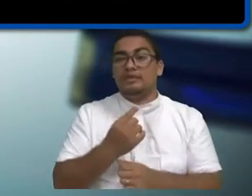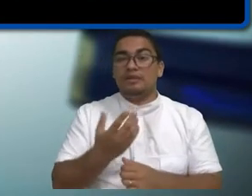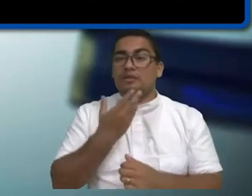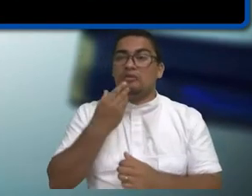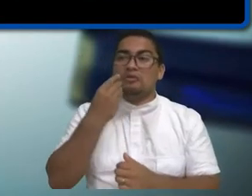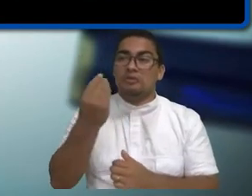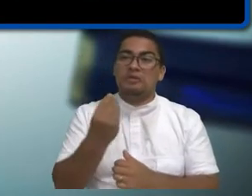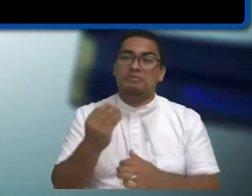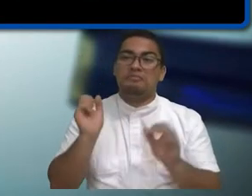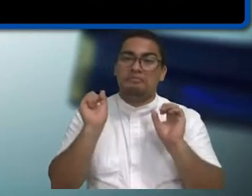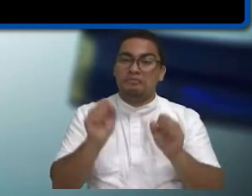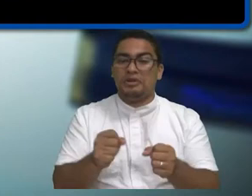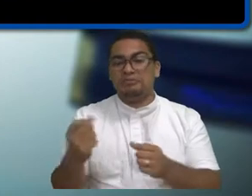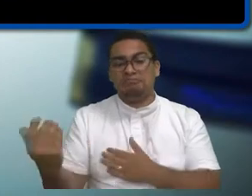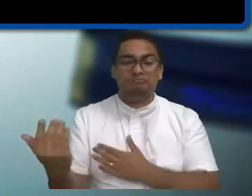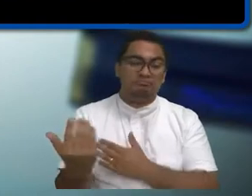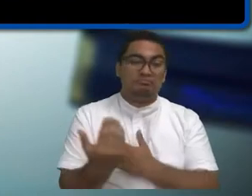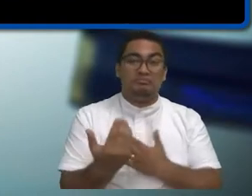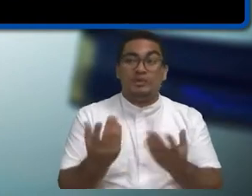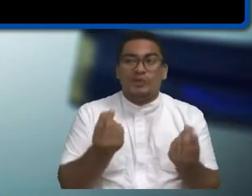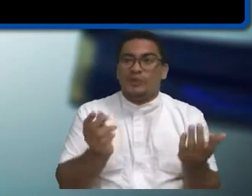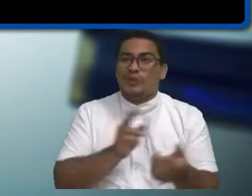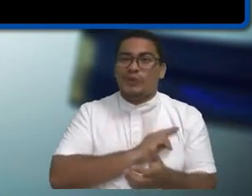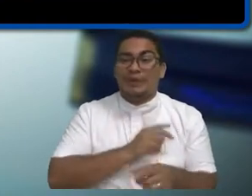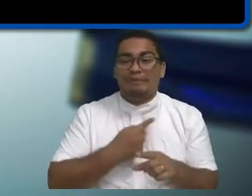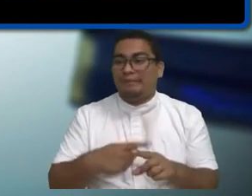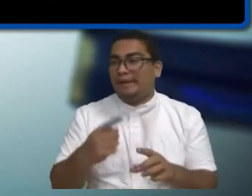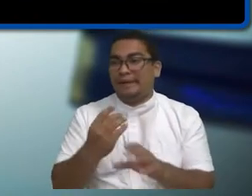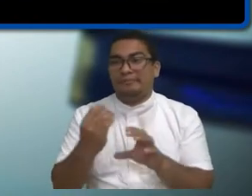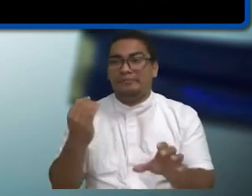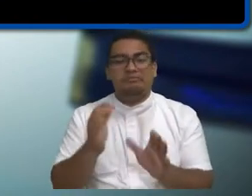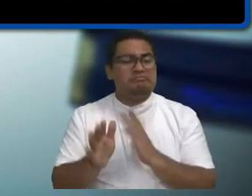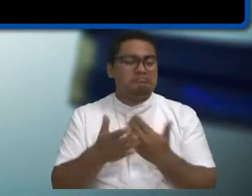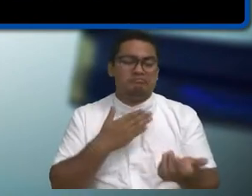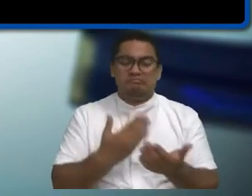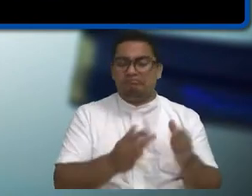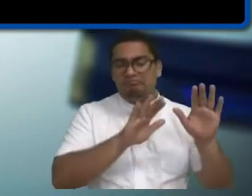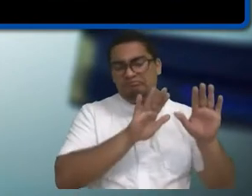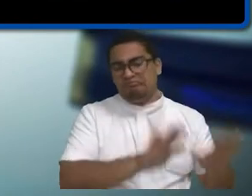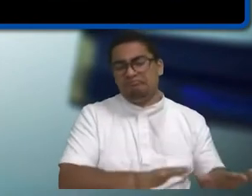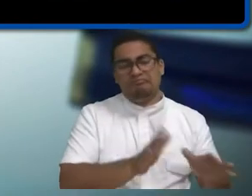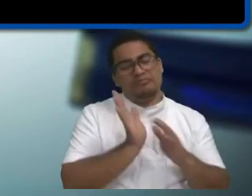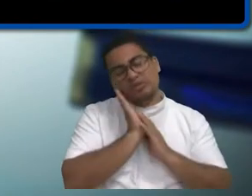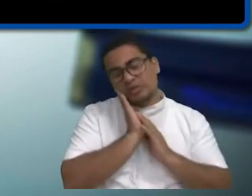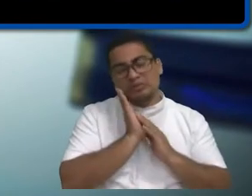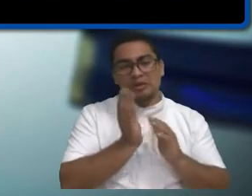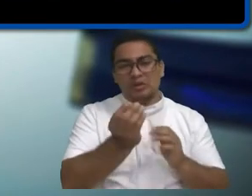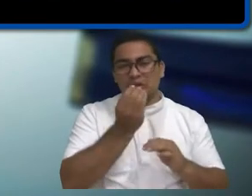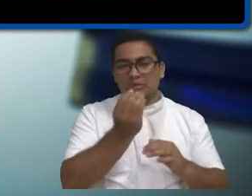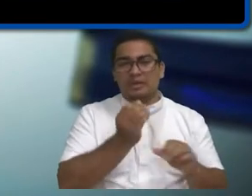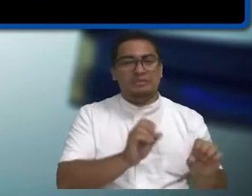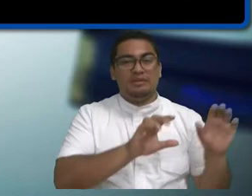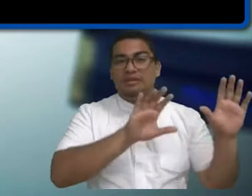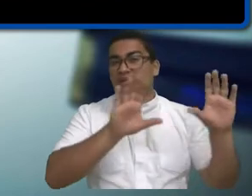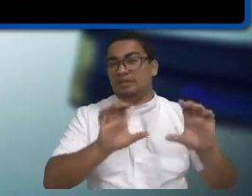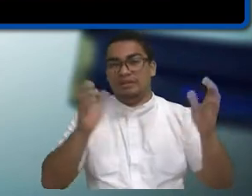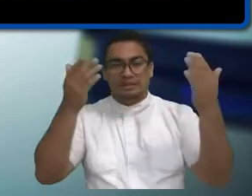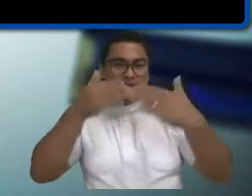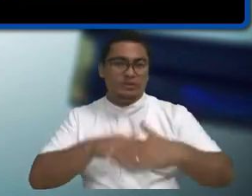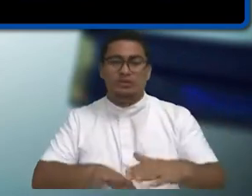y si no tiene condiciones pues ahí se queda pues le aseguramos pues su cuido su alimentación y su estudio